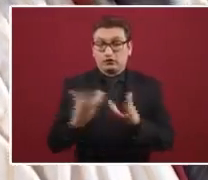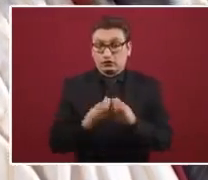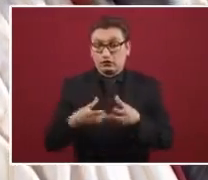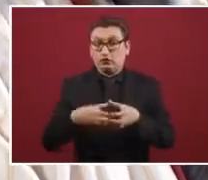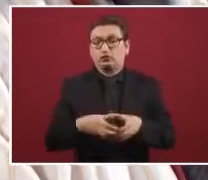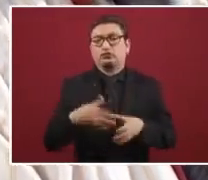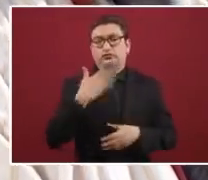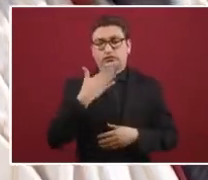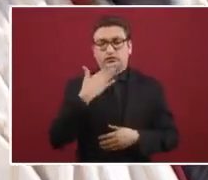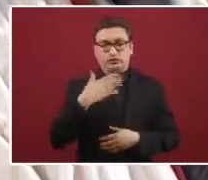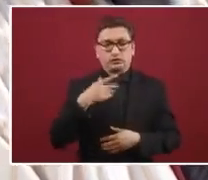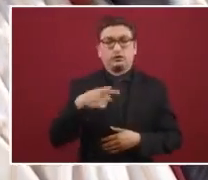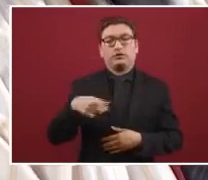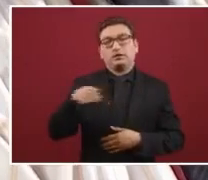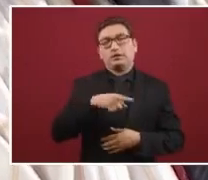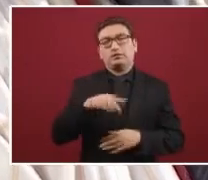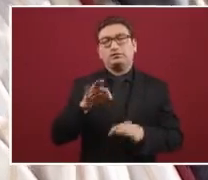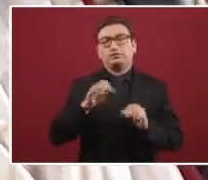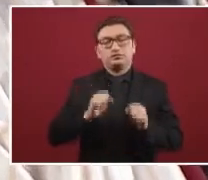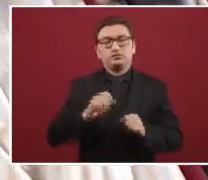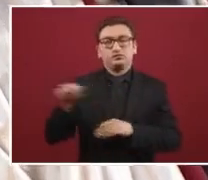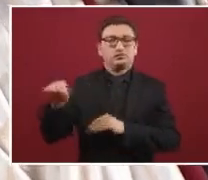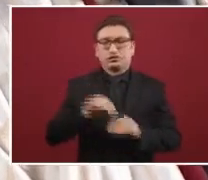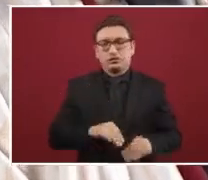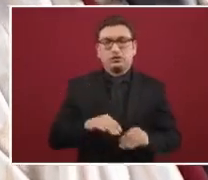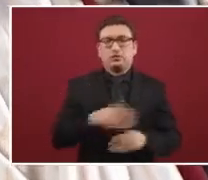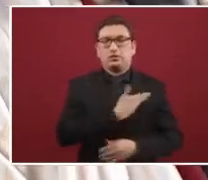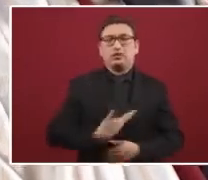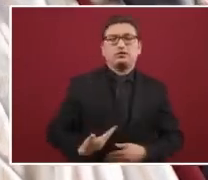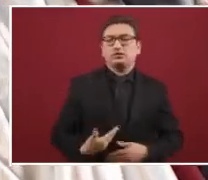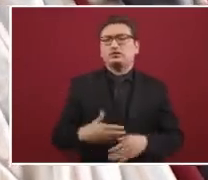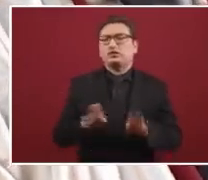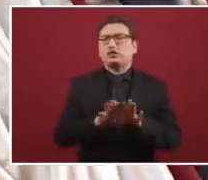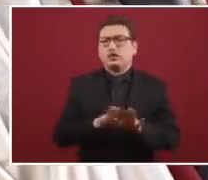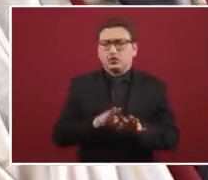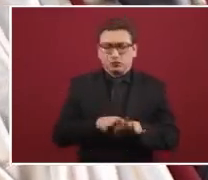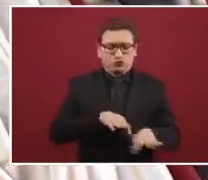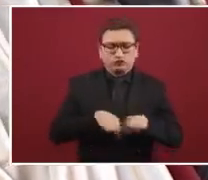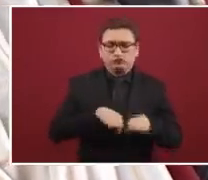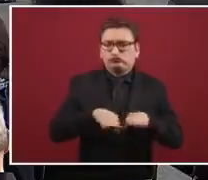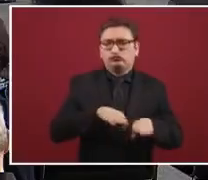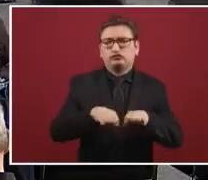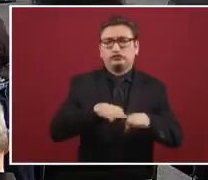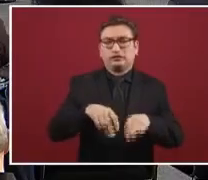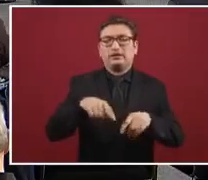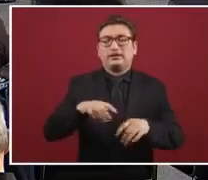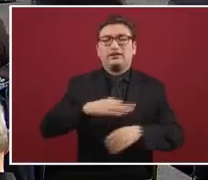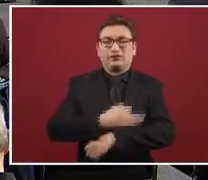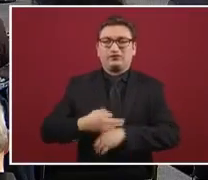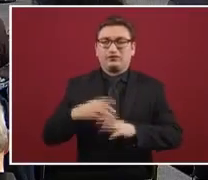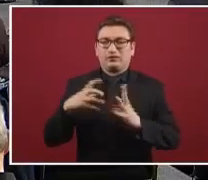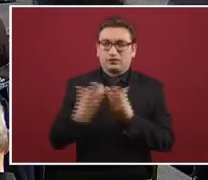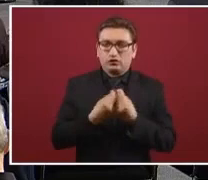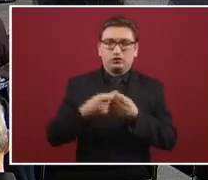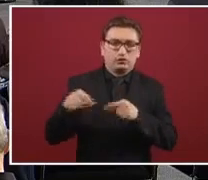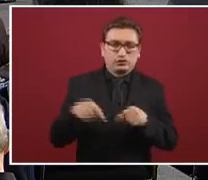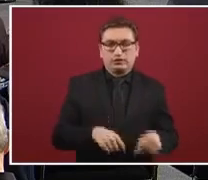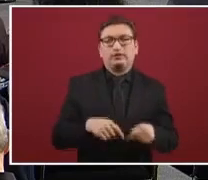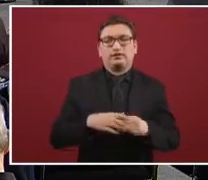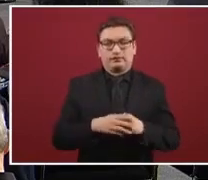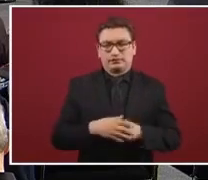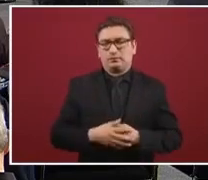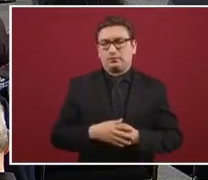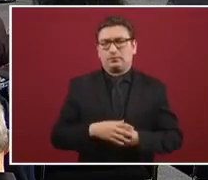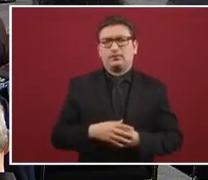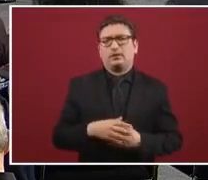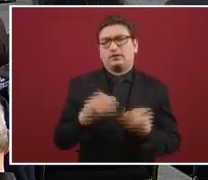otro se van a mudar. ¿Cómo va a trabajar el presidente de México aquí en Palacio Nacional ya con su familia? Cuando existían Los Pinos como